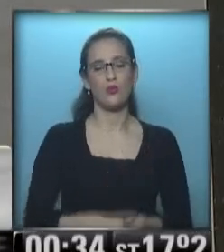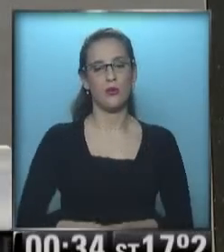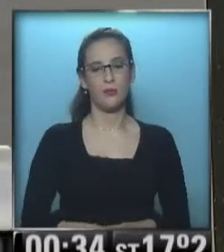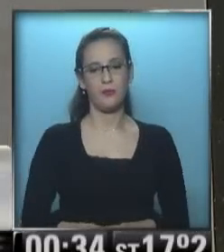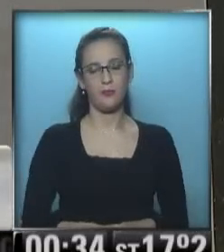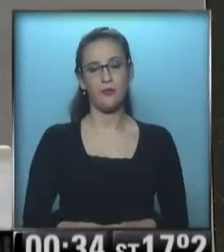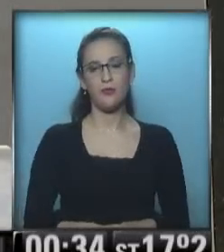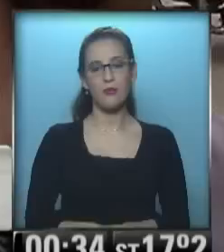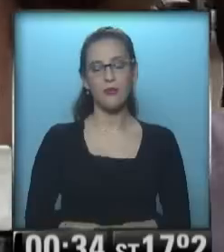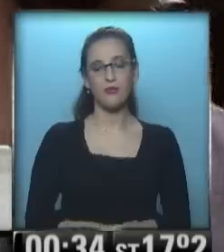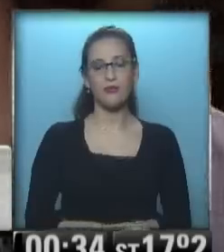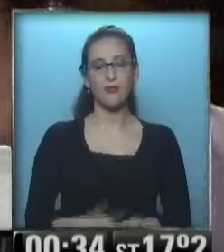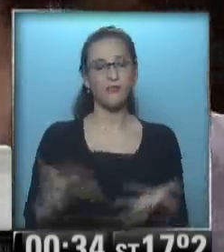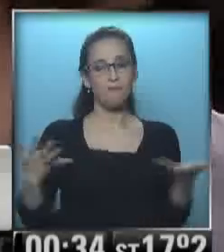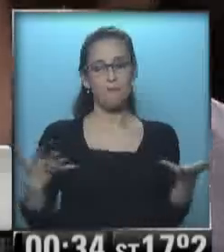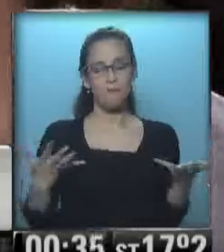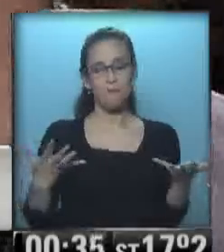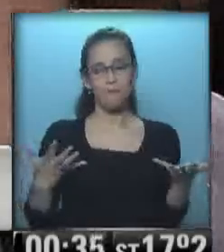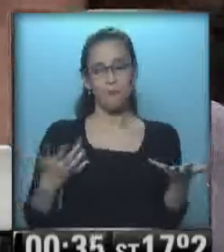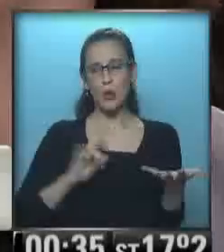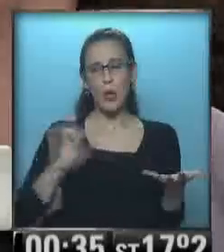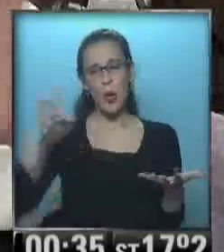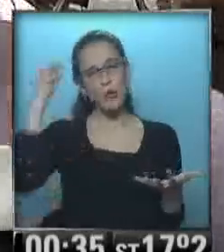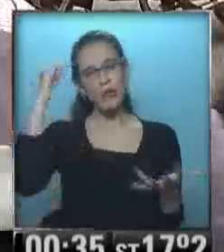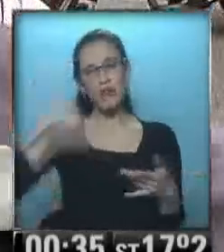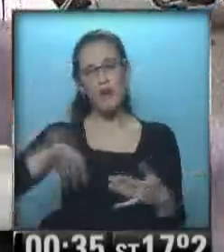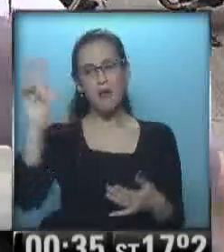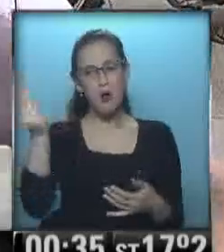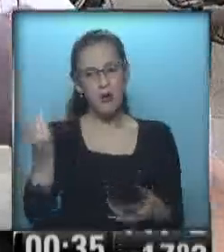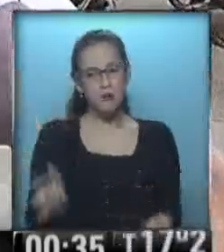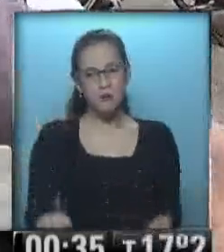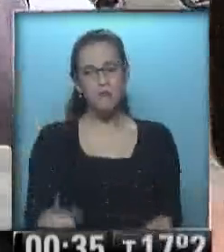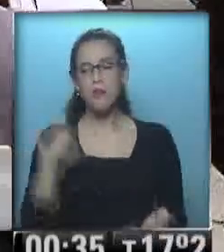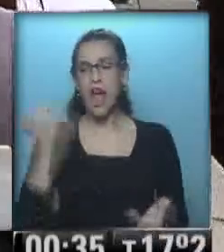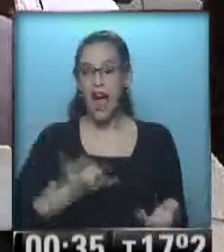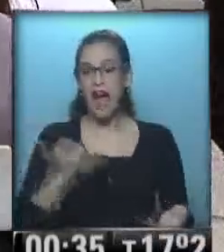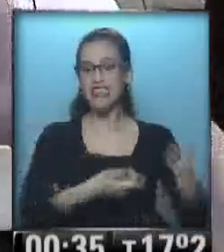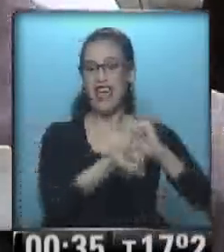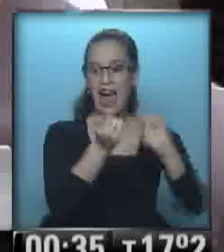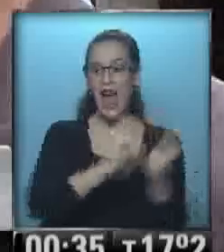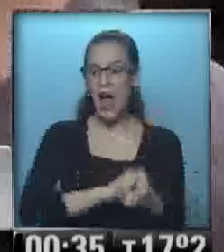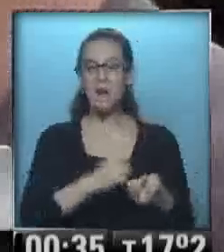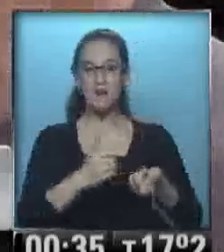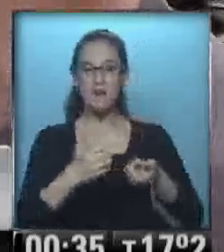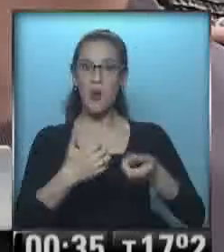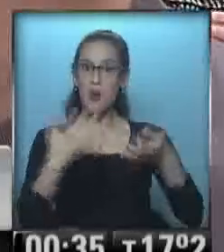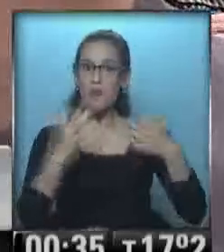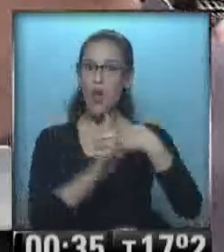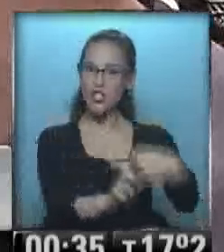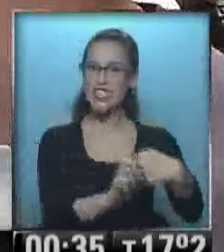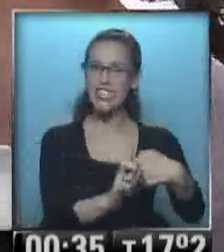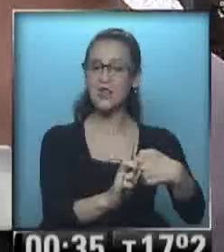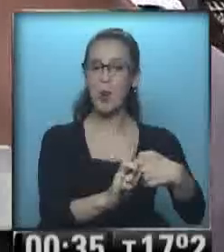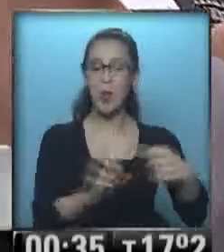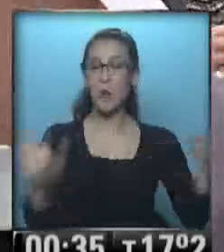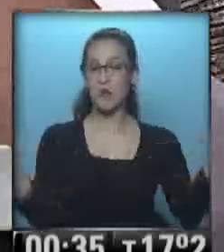duro y seco, o sea, no me lo venía a esperar, o sea, había muchos cambios significativos y de la nada